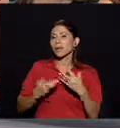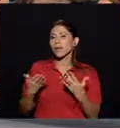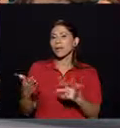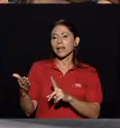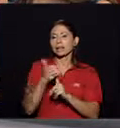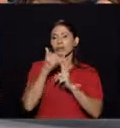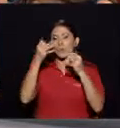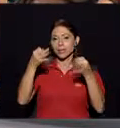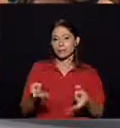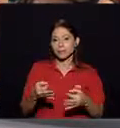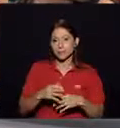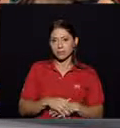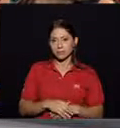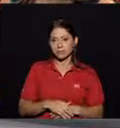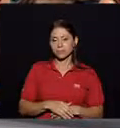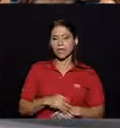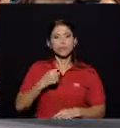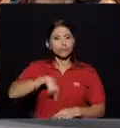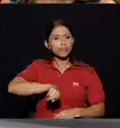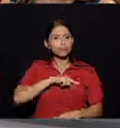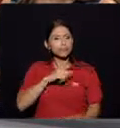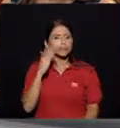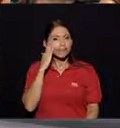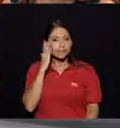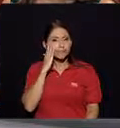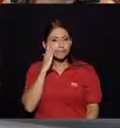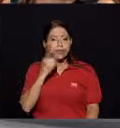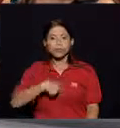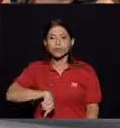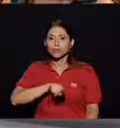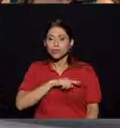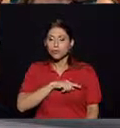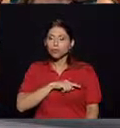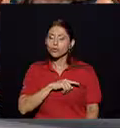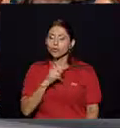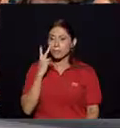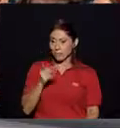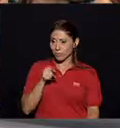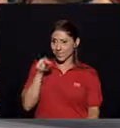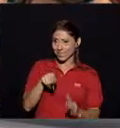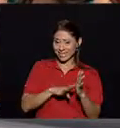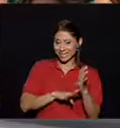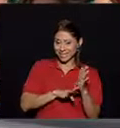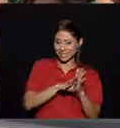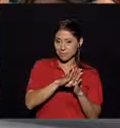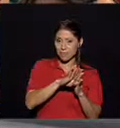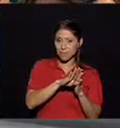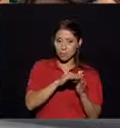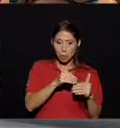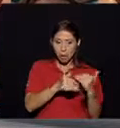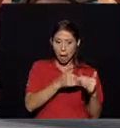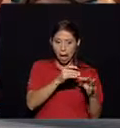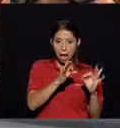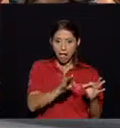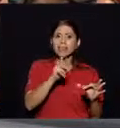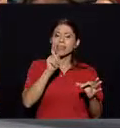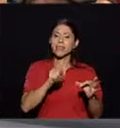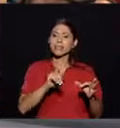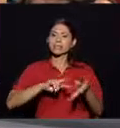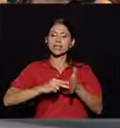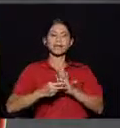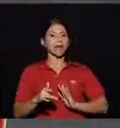problema sobre todo en la toma de decisiones. Creo que lo sabemos que tenemos que tratar de traducir ese crecimiento en